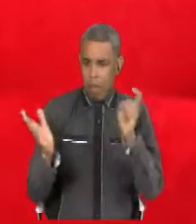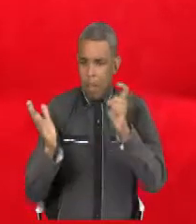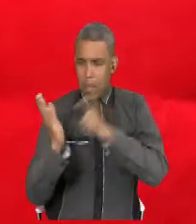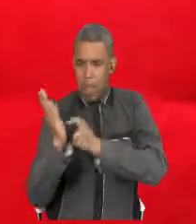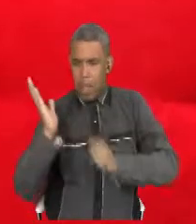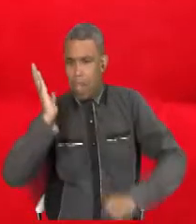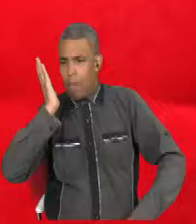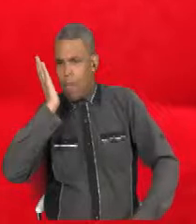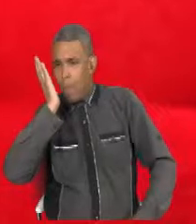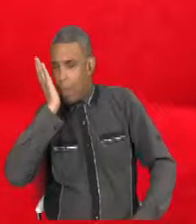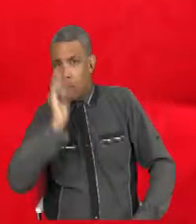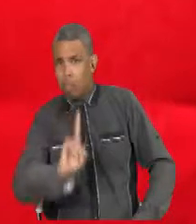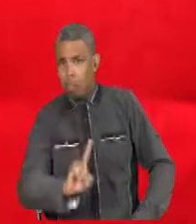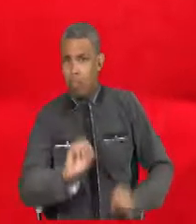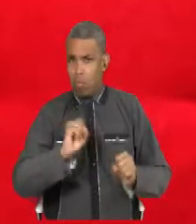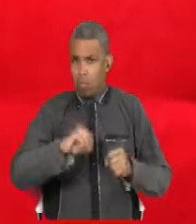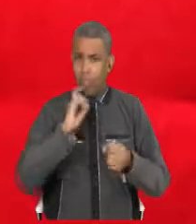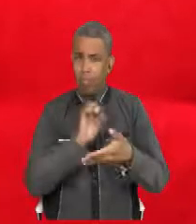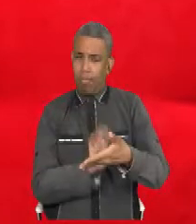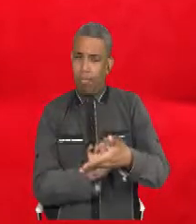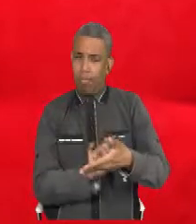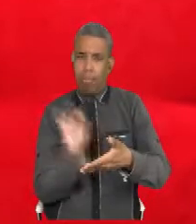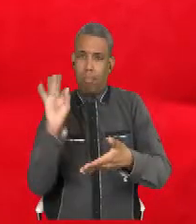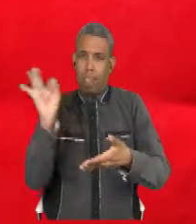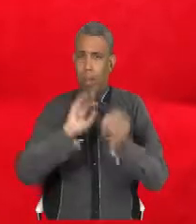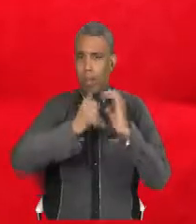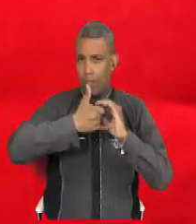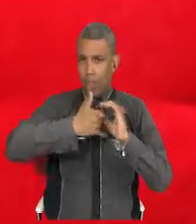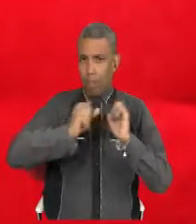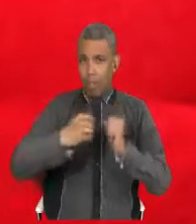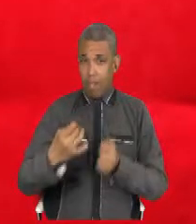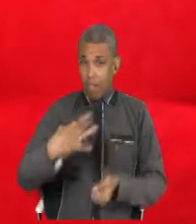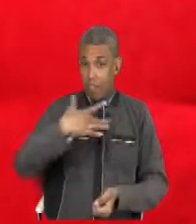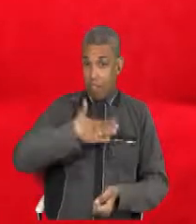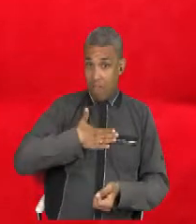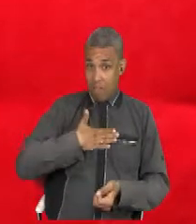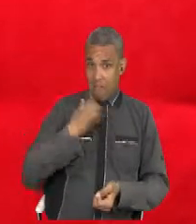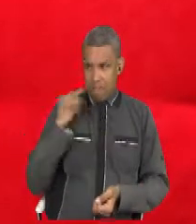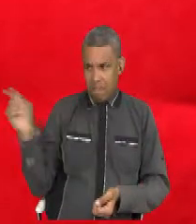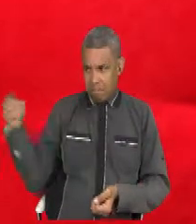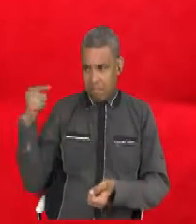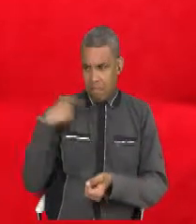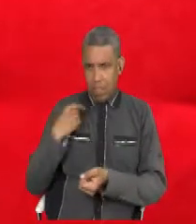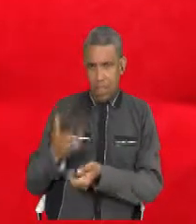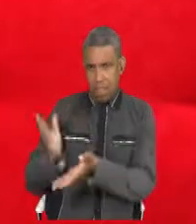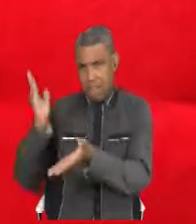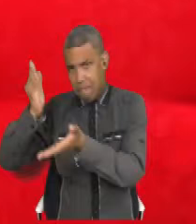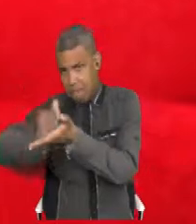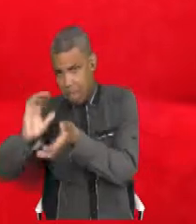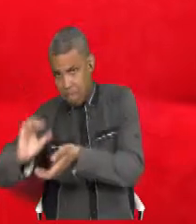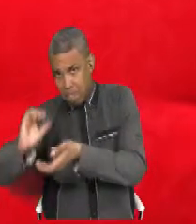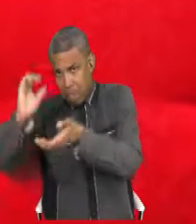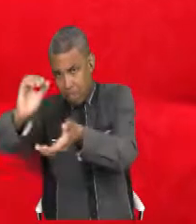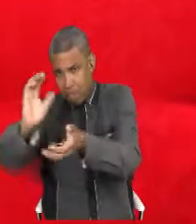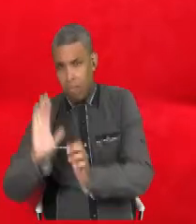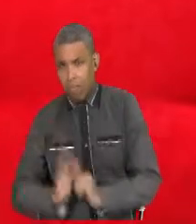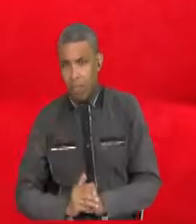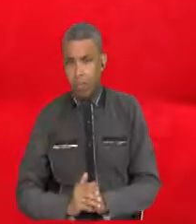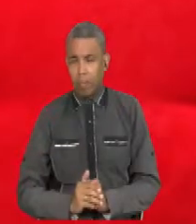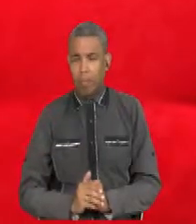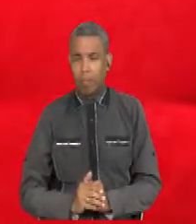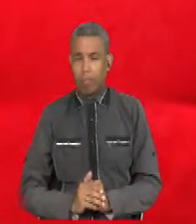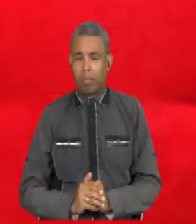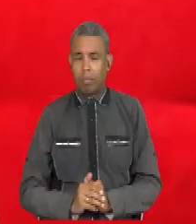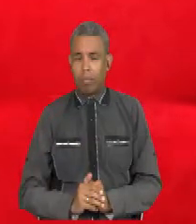noche, jornada continua. Y en Fetish World, que queda ahí junto a Rock Bar en el barrio Galán, atendemos de 9 de la mañana a